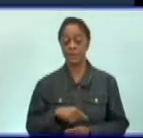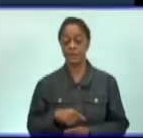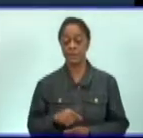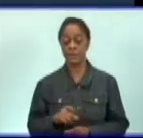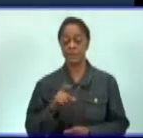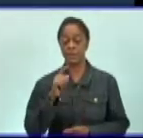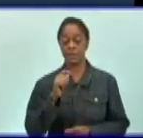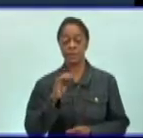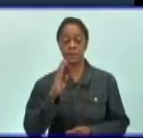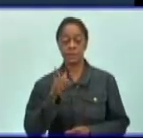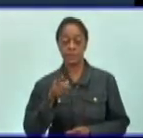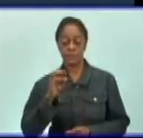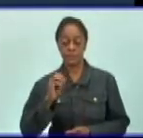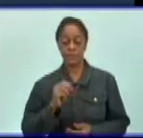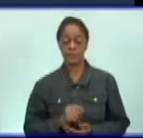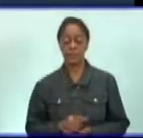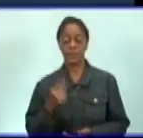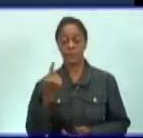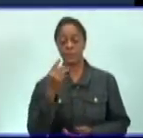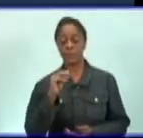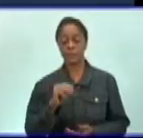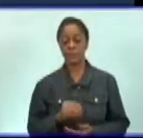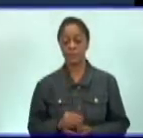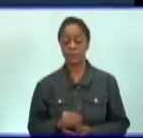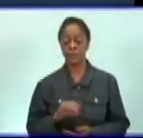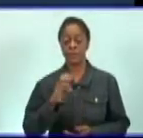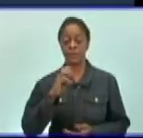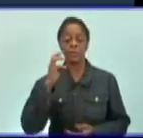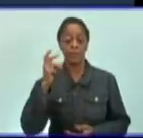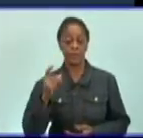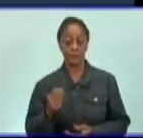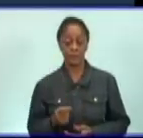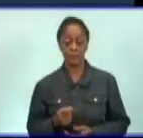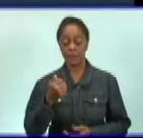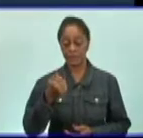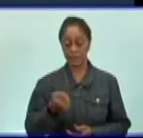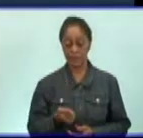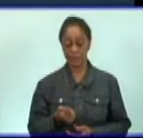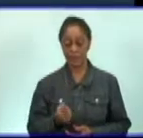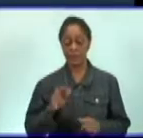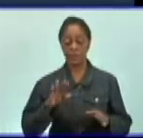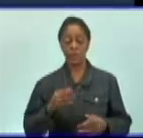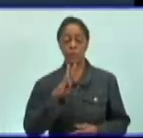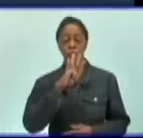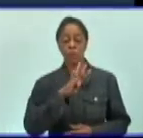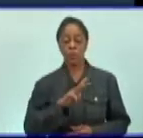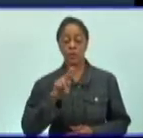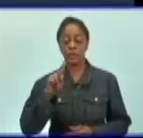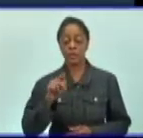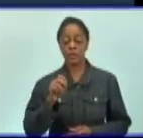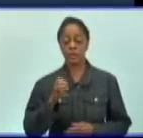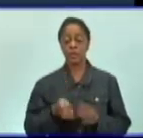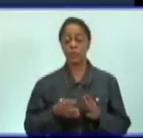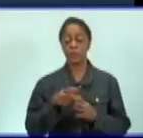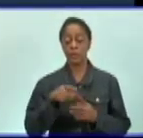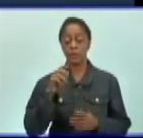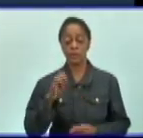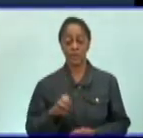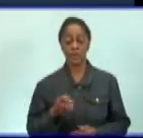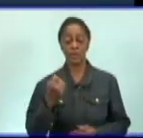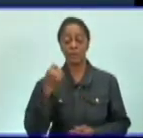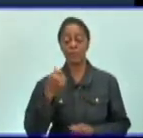tipos. En el primer caso dice, calcula en el inciso A 42 kilogramos más